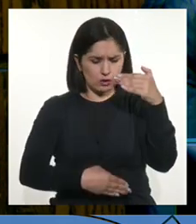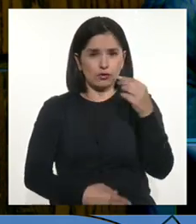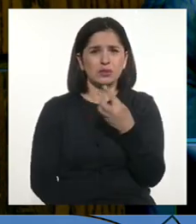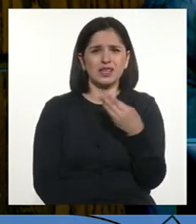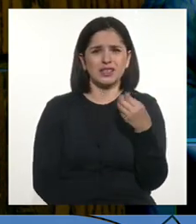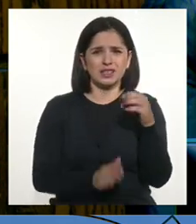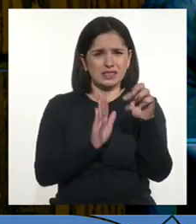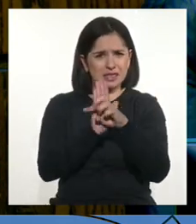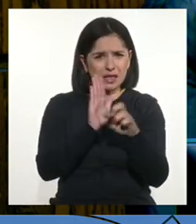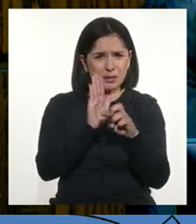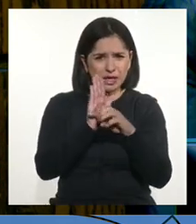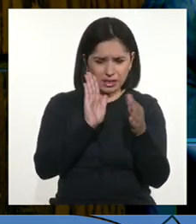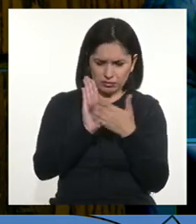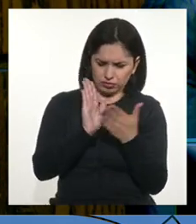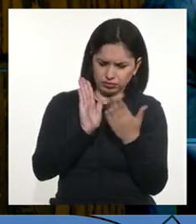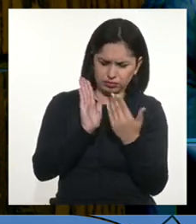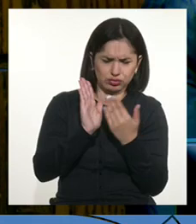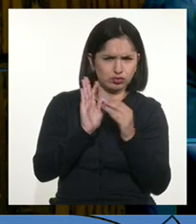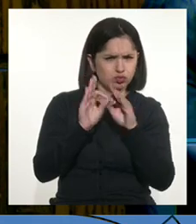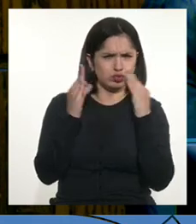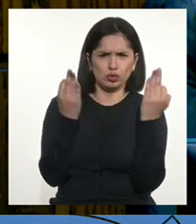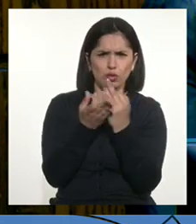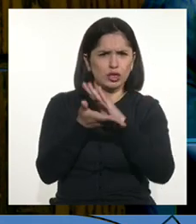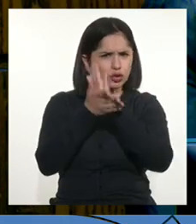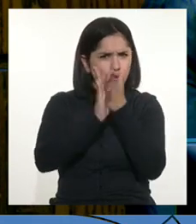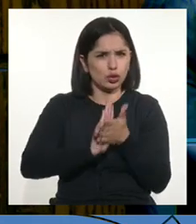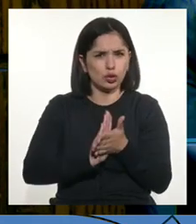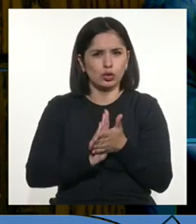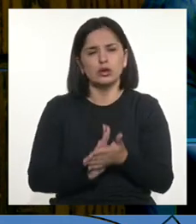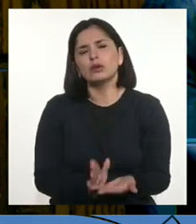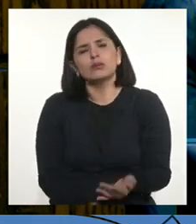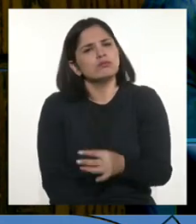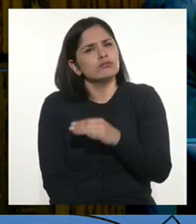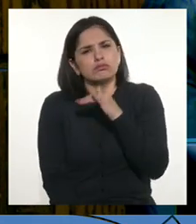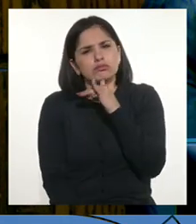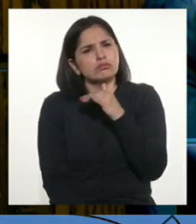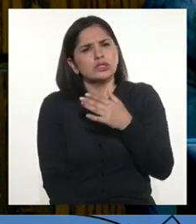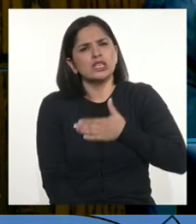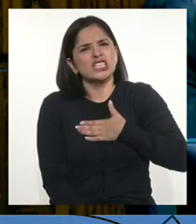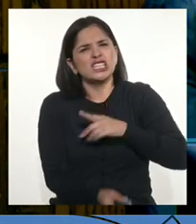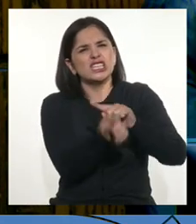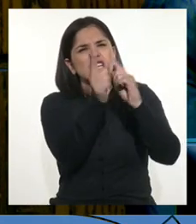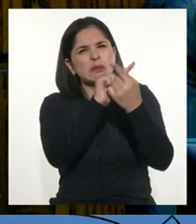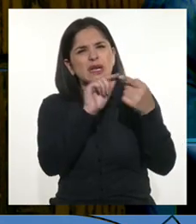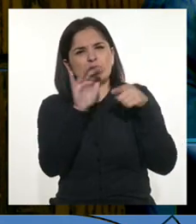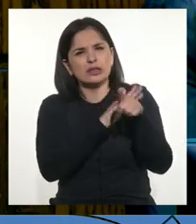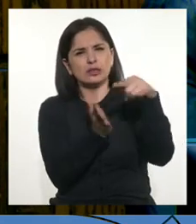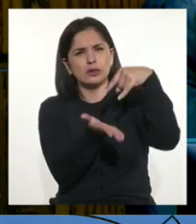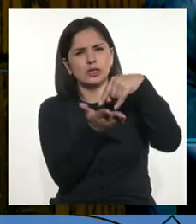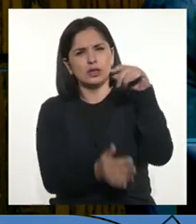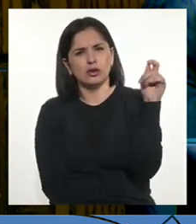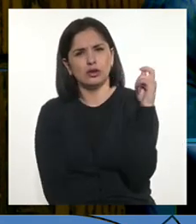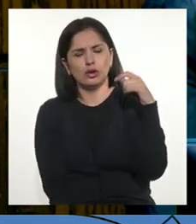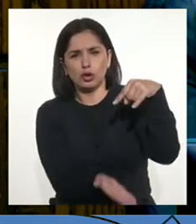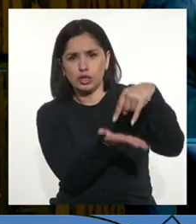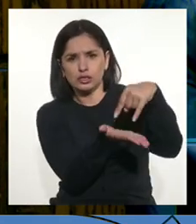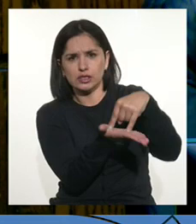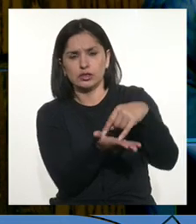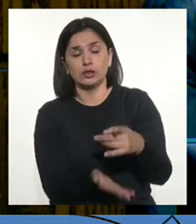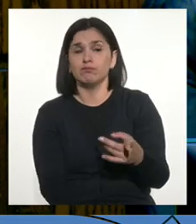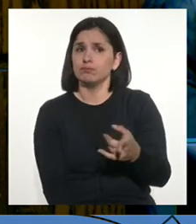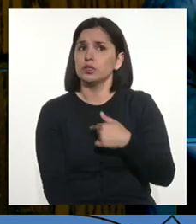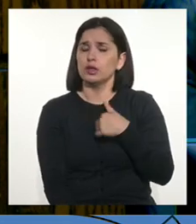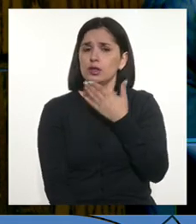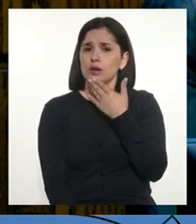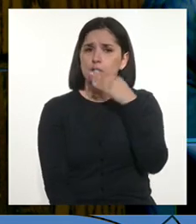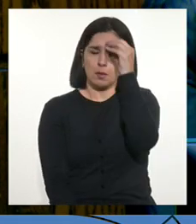cualquier senador o diputado sobre el tema yo realmente no sé qué le queremos arreglar las notas del congreso y eso también me preocupa presidente